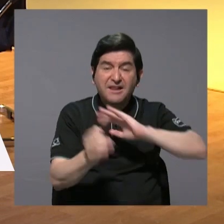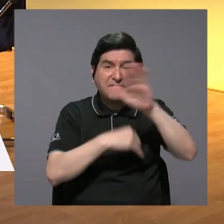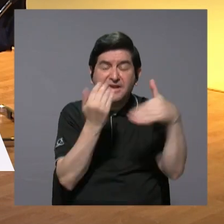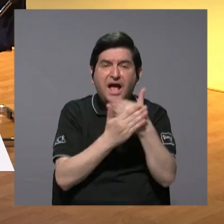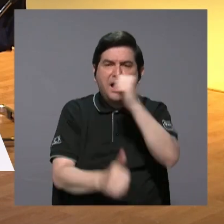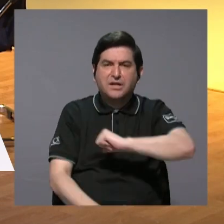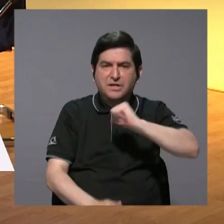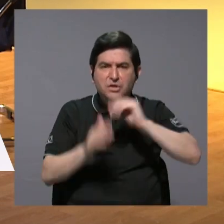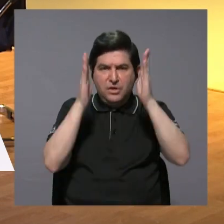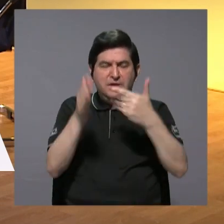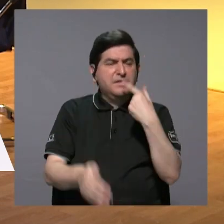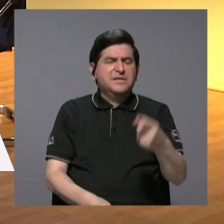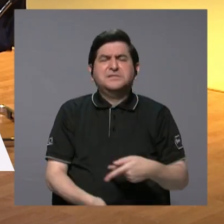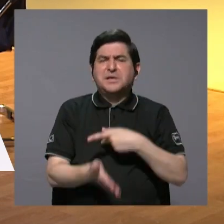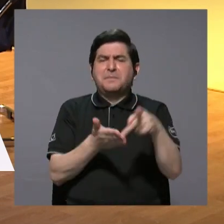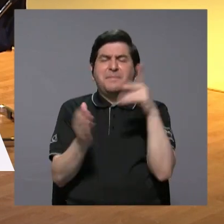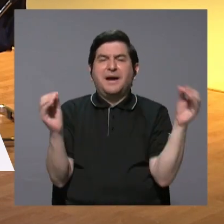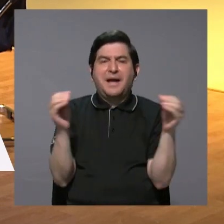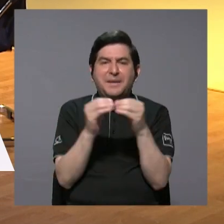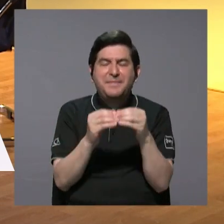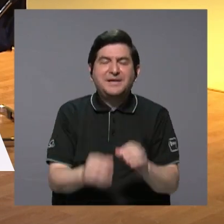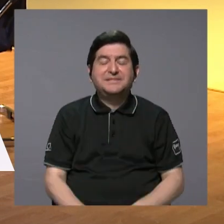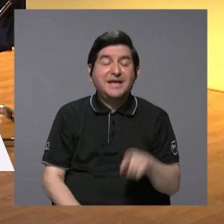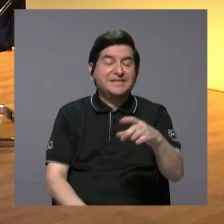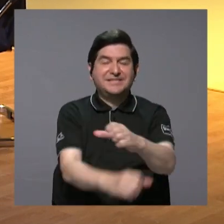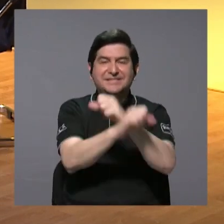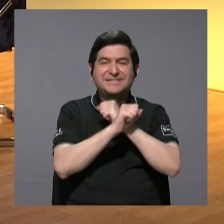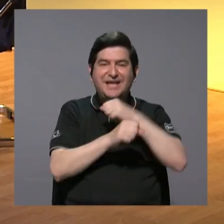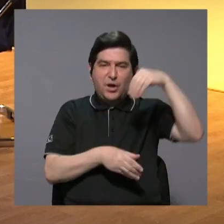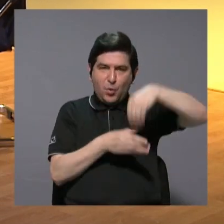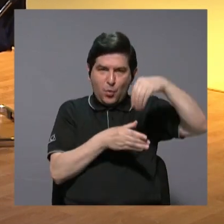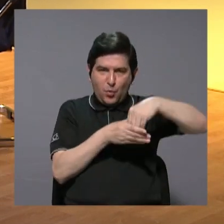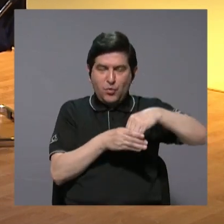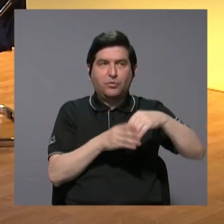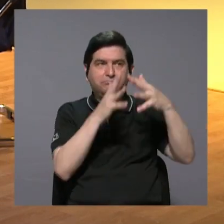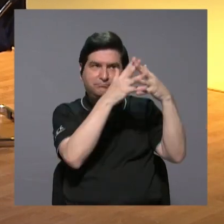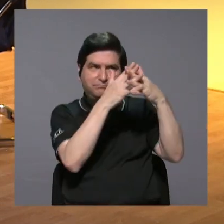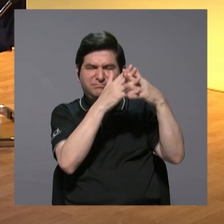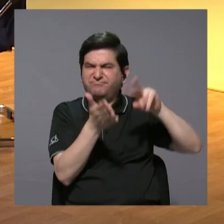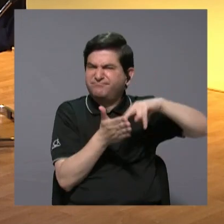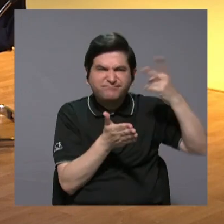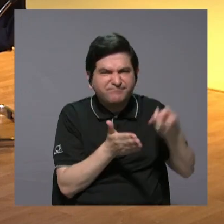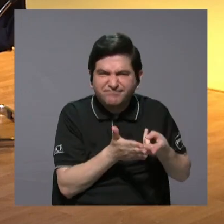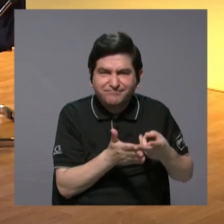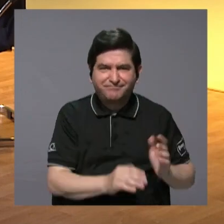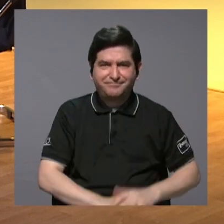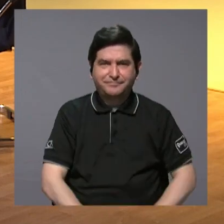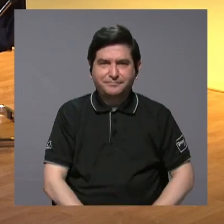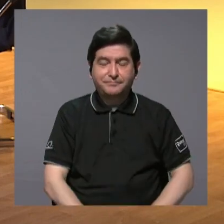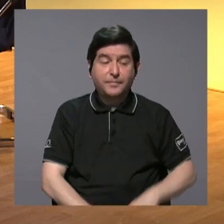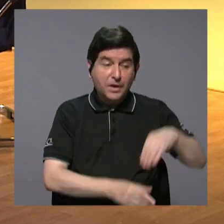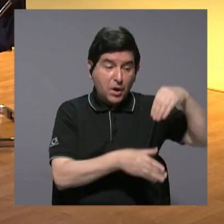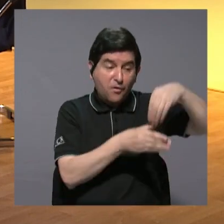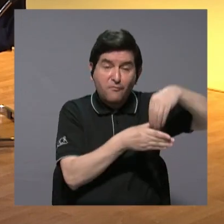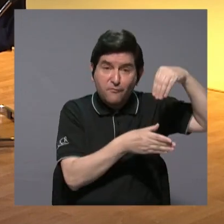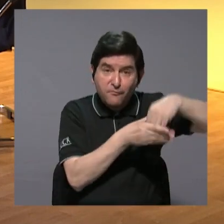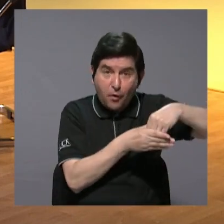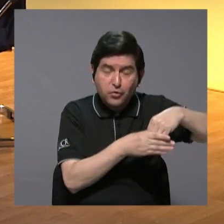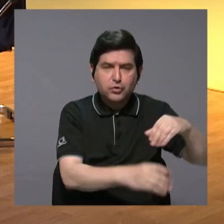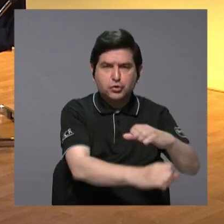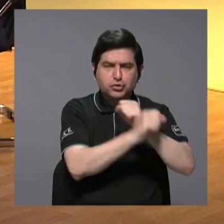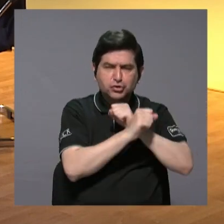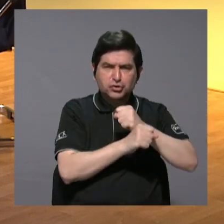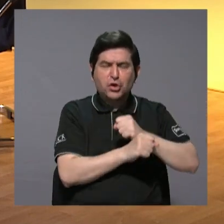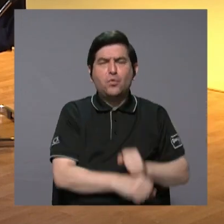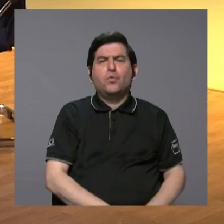autoridades lo que definen es pagar más allá del seguro de depósitos en Estados Unidos. ¿Eso qué implica? Eso implica que si los fondos que están en el seguro de